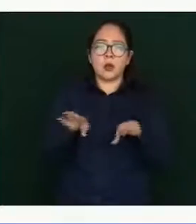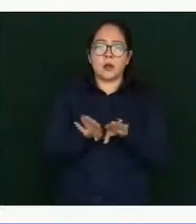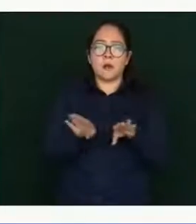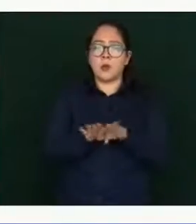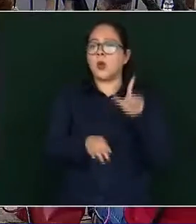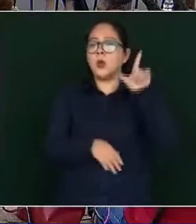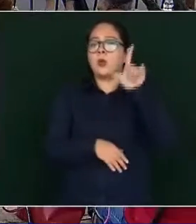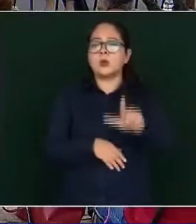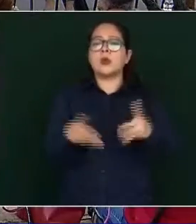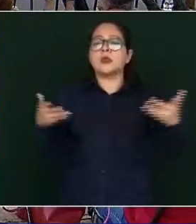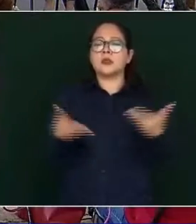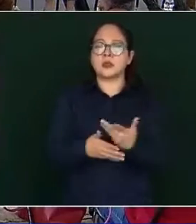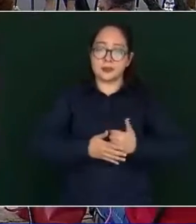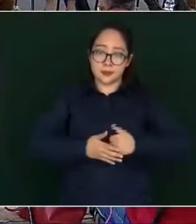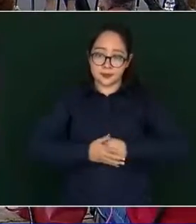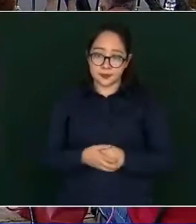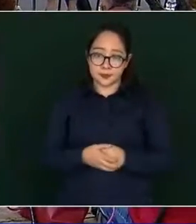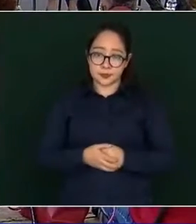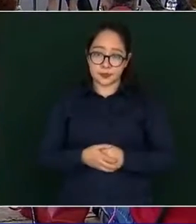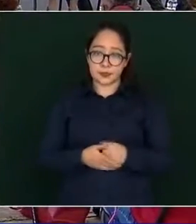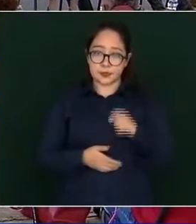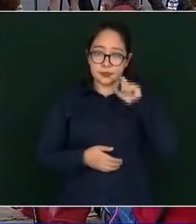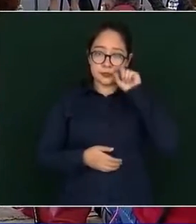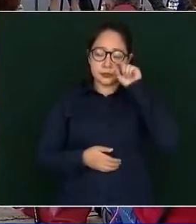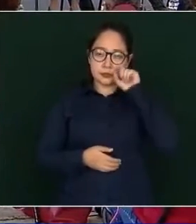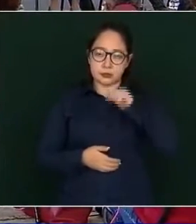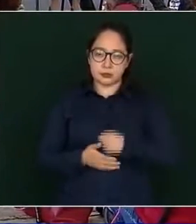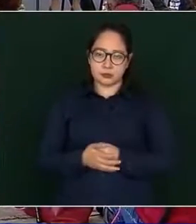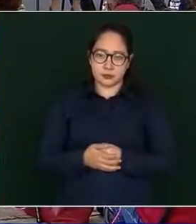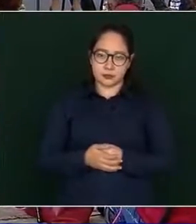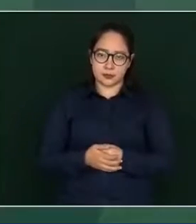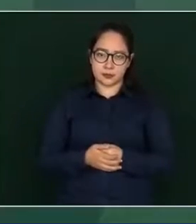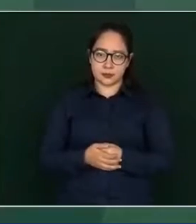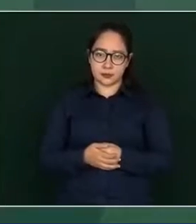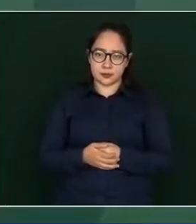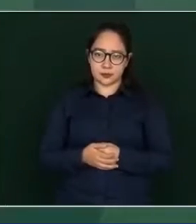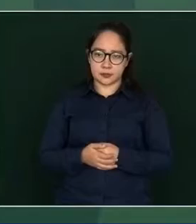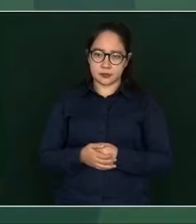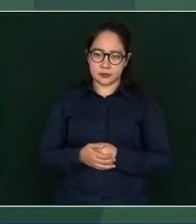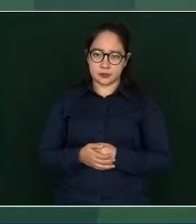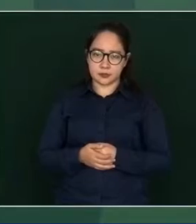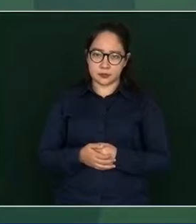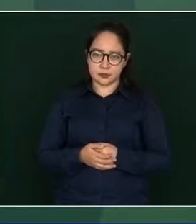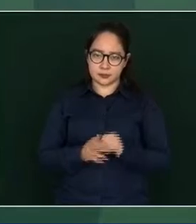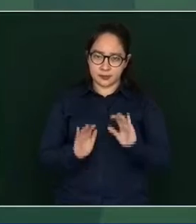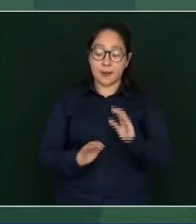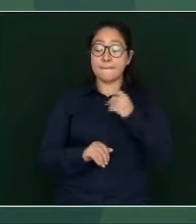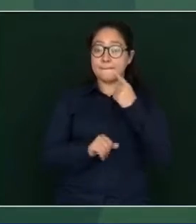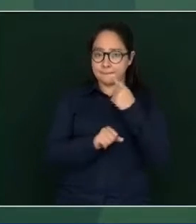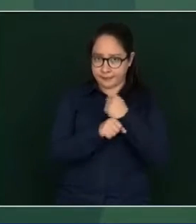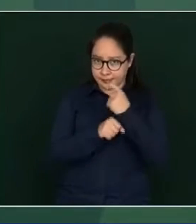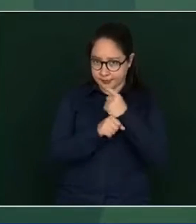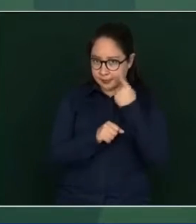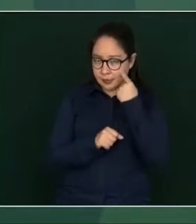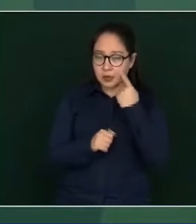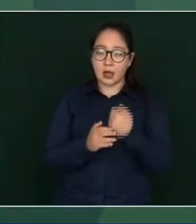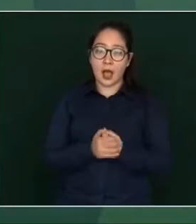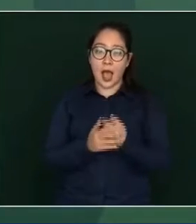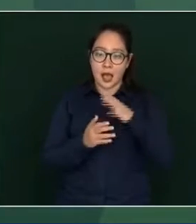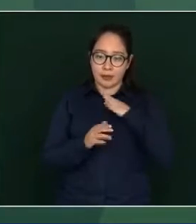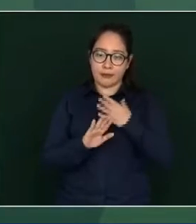el lunes? Bueno, pues primero que la reunión de seguridad